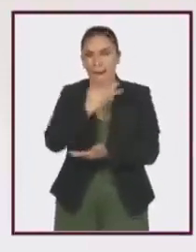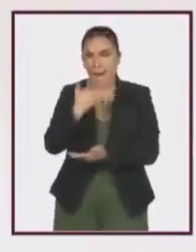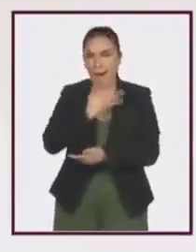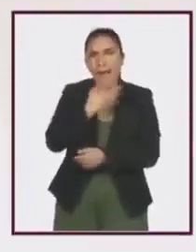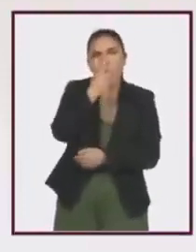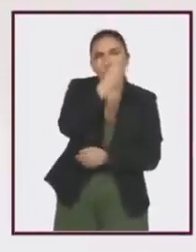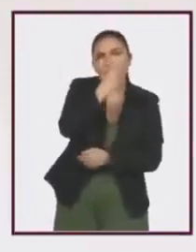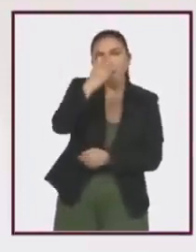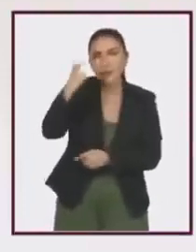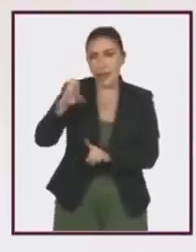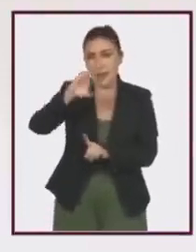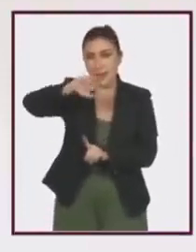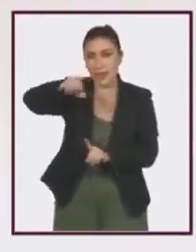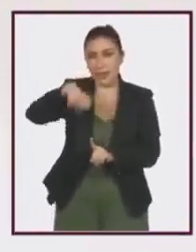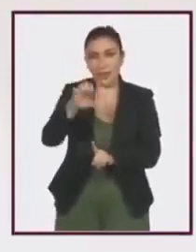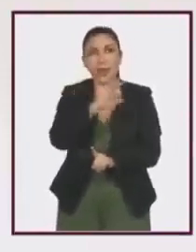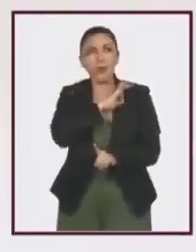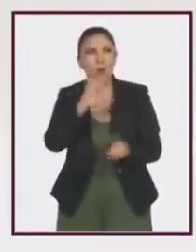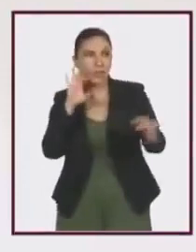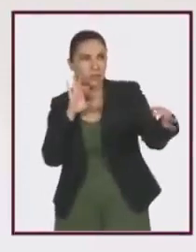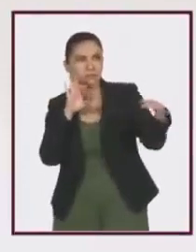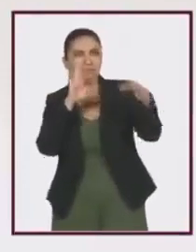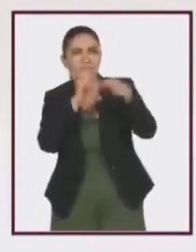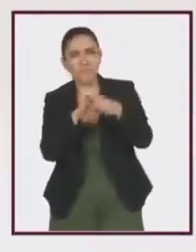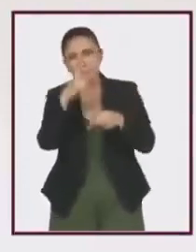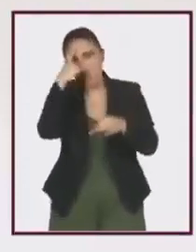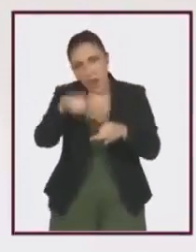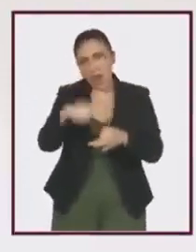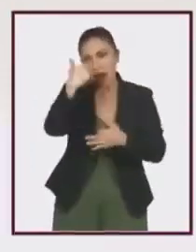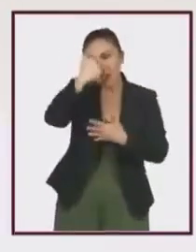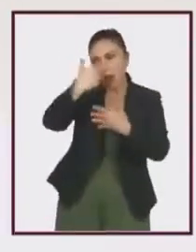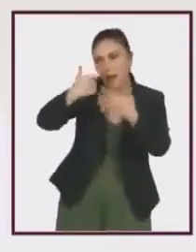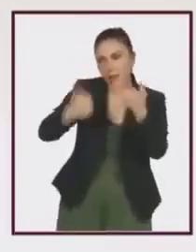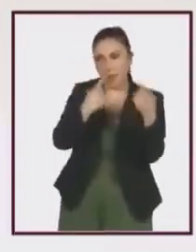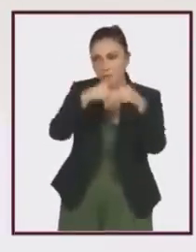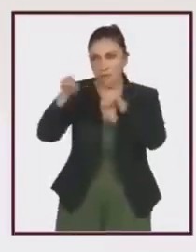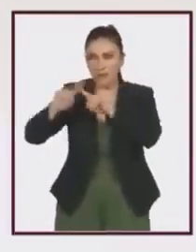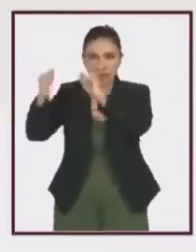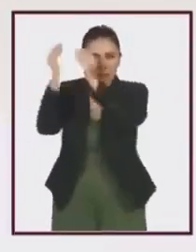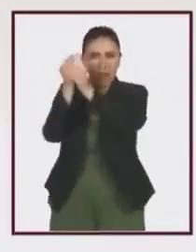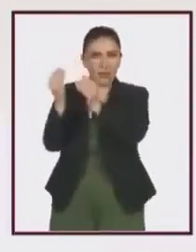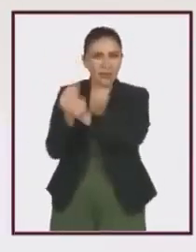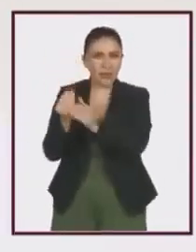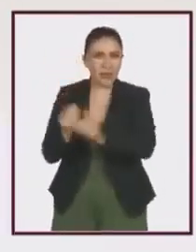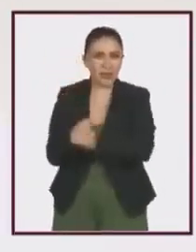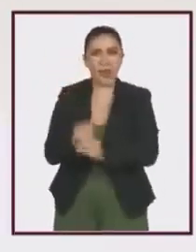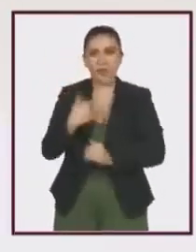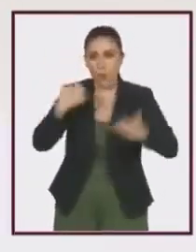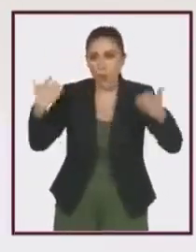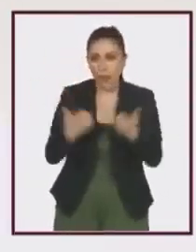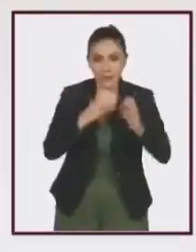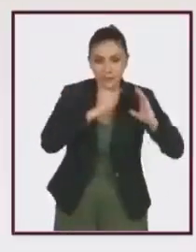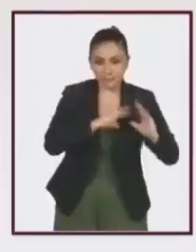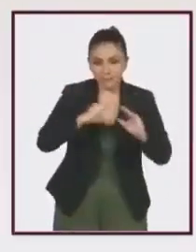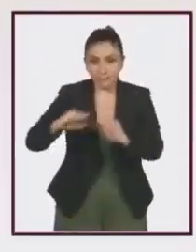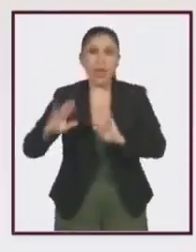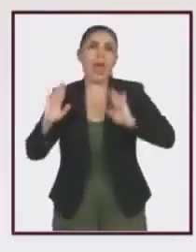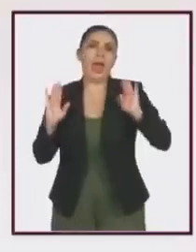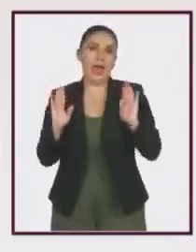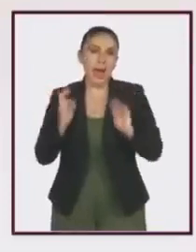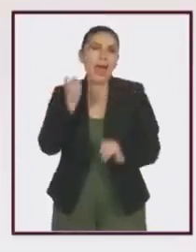presente el eje articulador en cada uno de los contenidos que van a desarrollar, eso